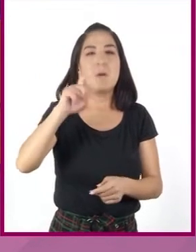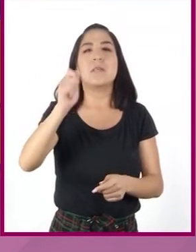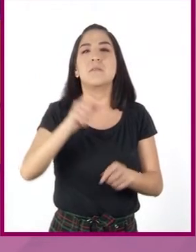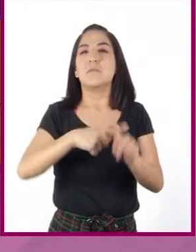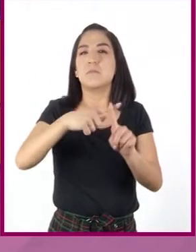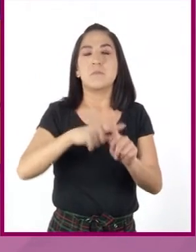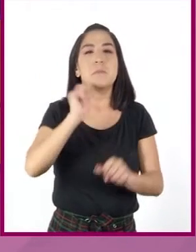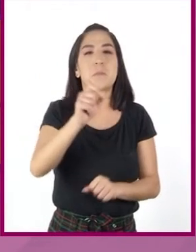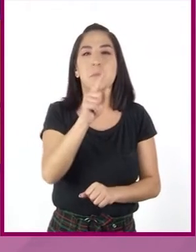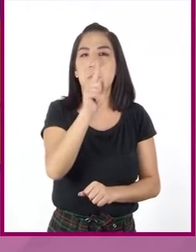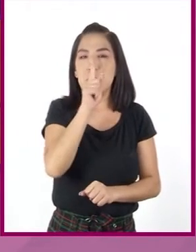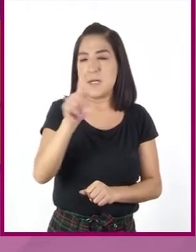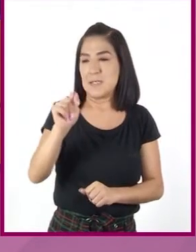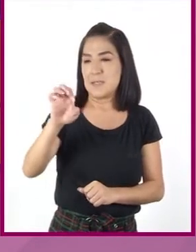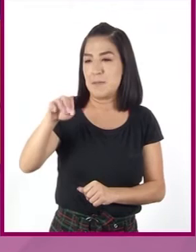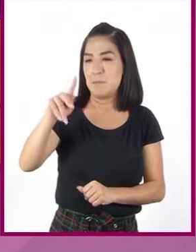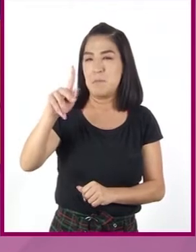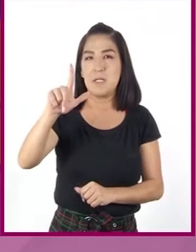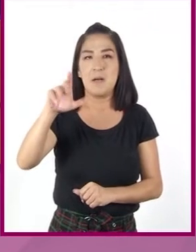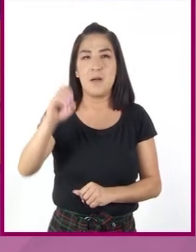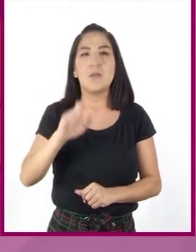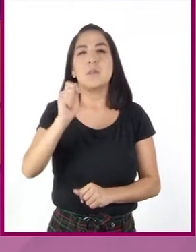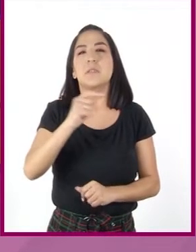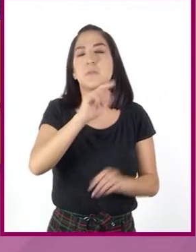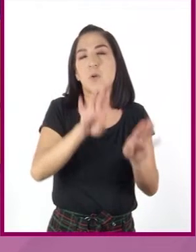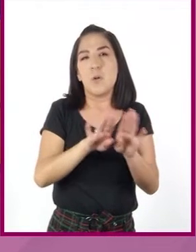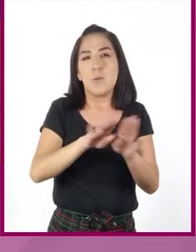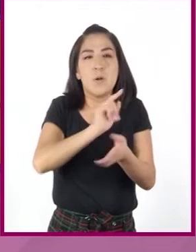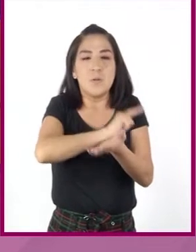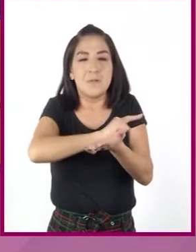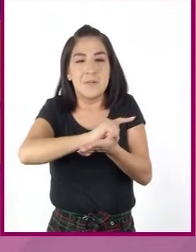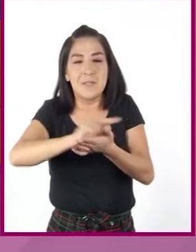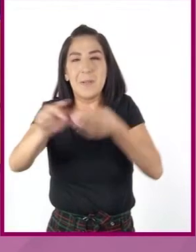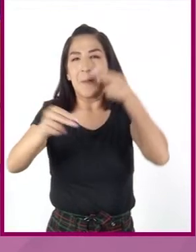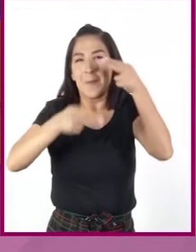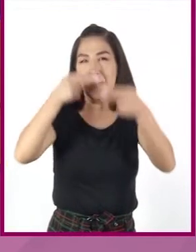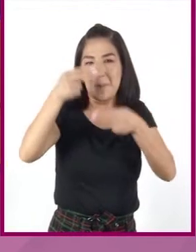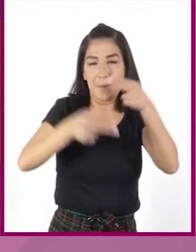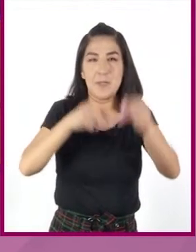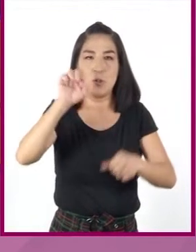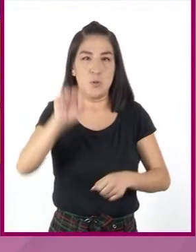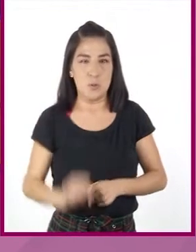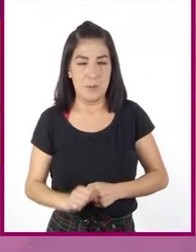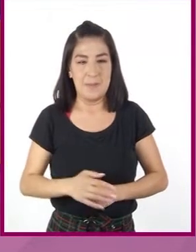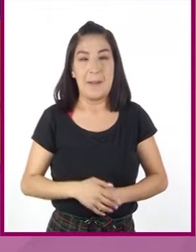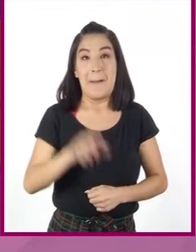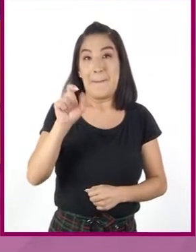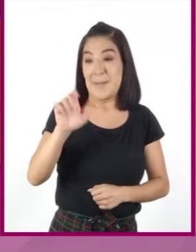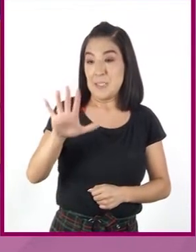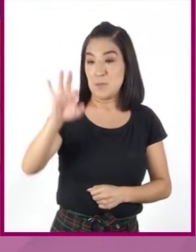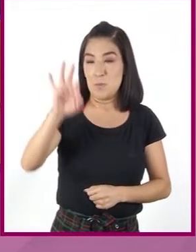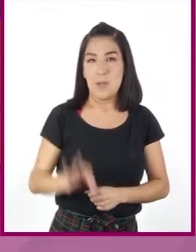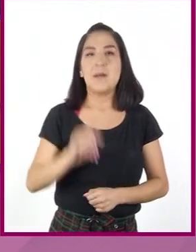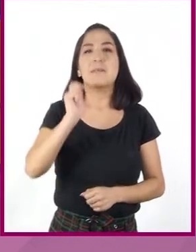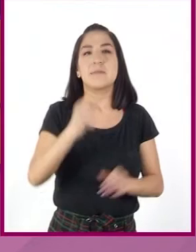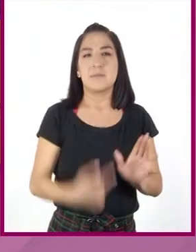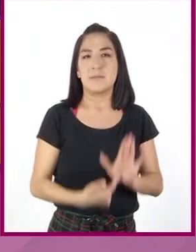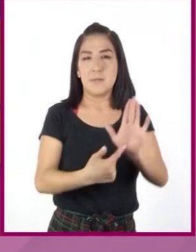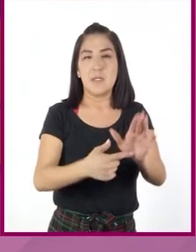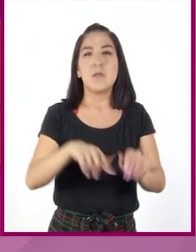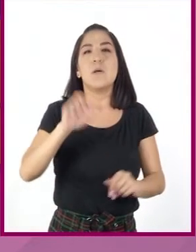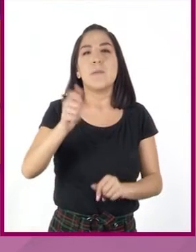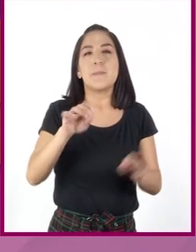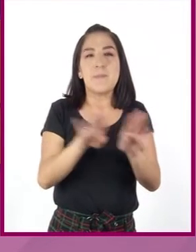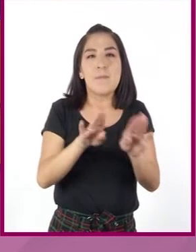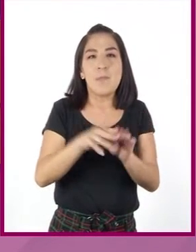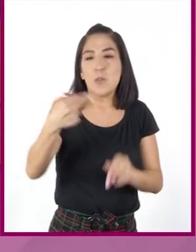templado, subhúmedo en la región central y sureste. El 25% presenta clima cálido subhúmedo en